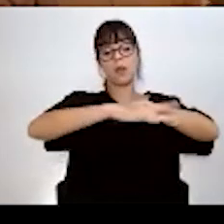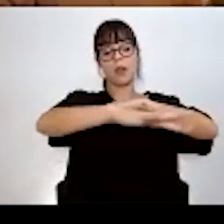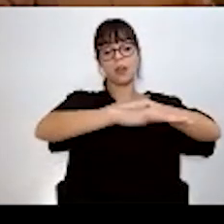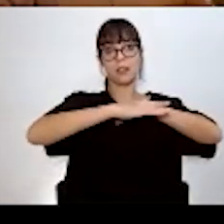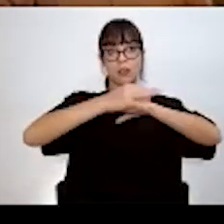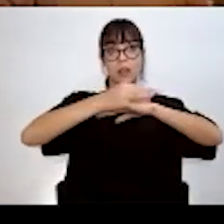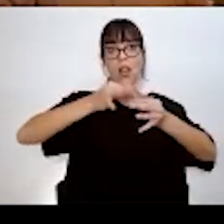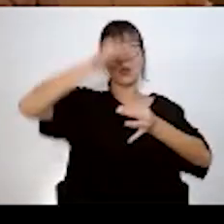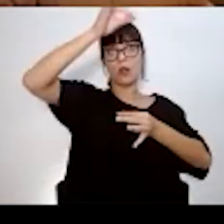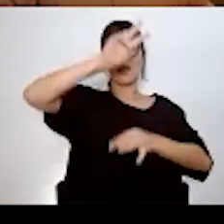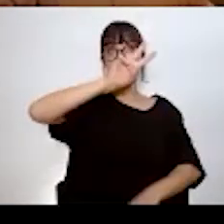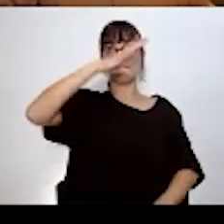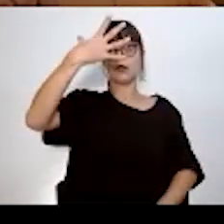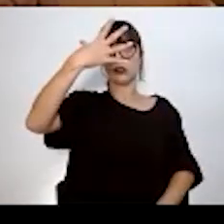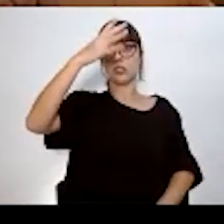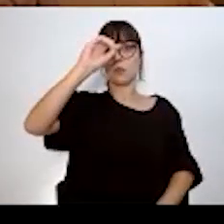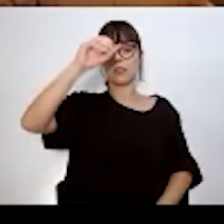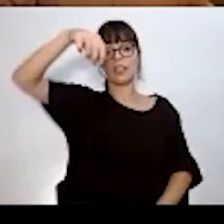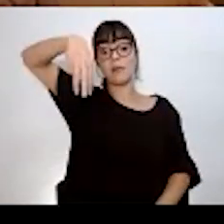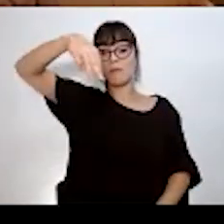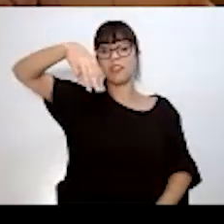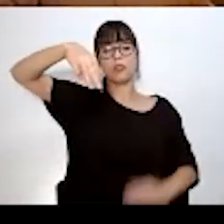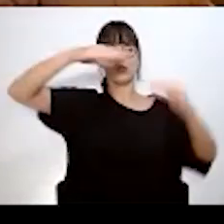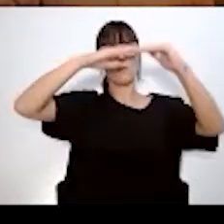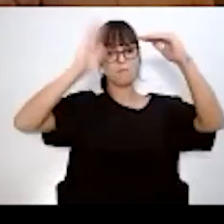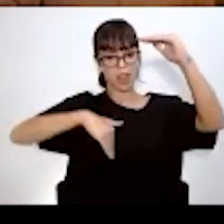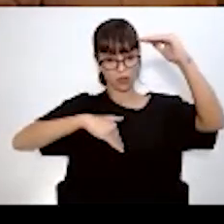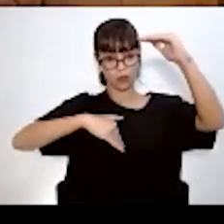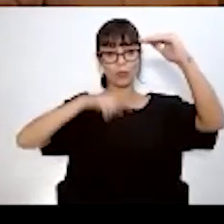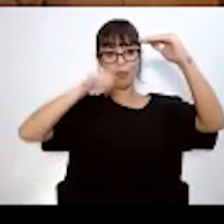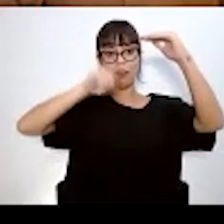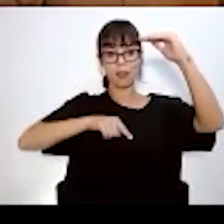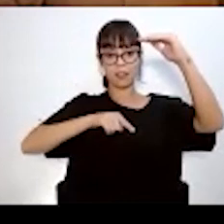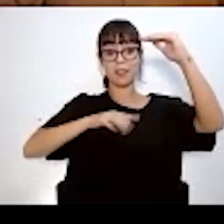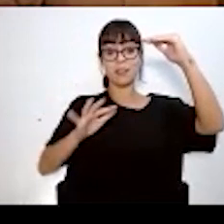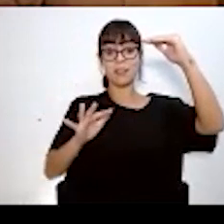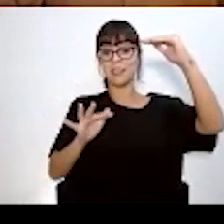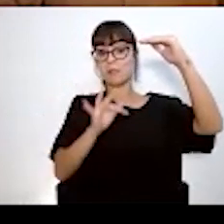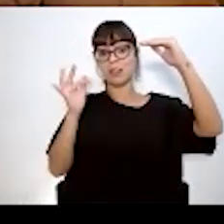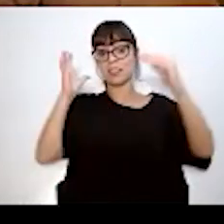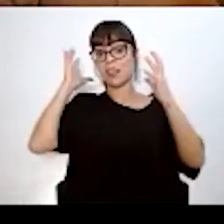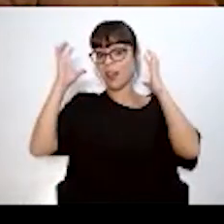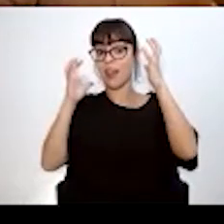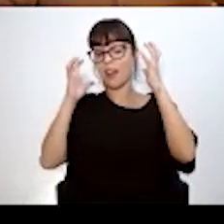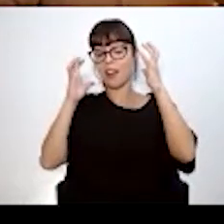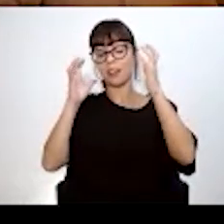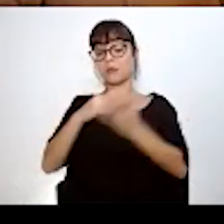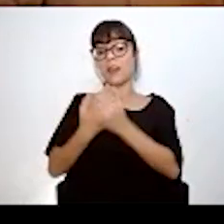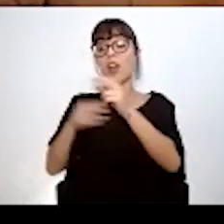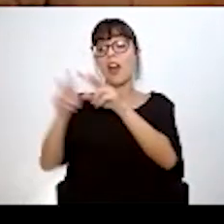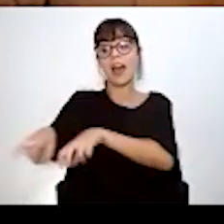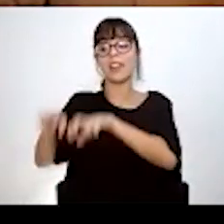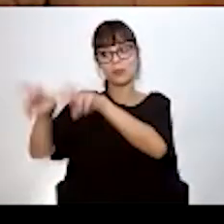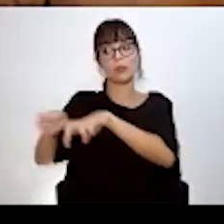aproximadamente, y que tienen mucho que ver con un modelo de aprovechamiento agrícola del territorio. Y fíjense,